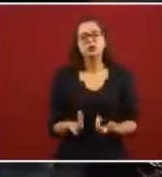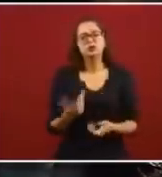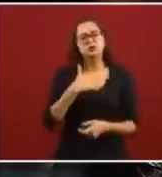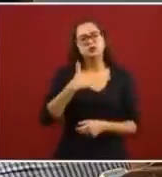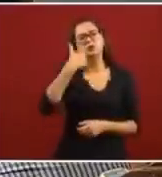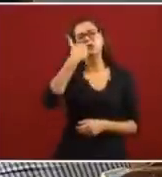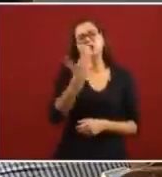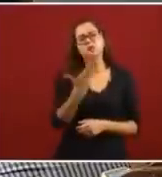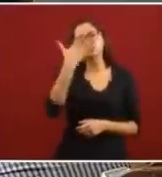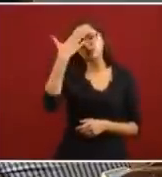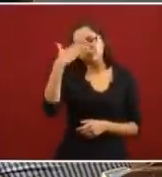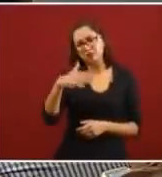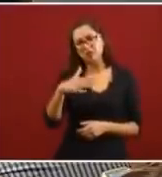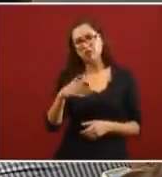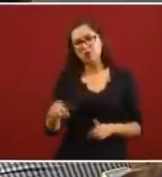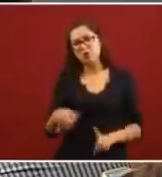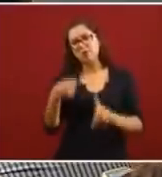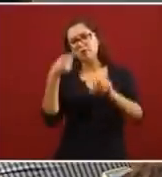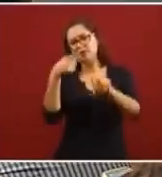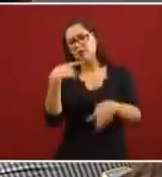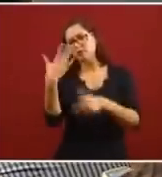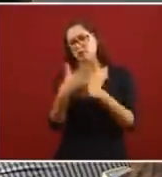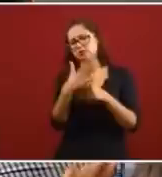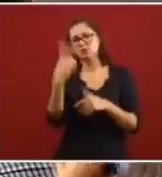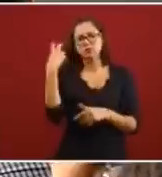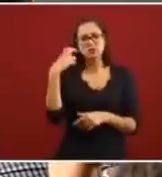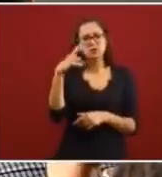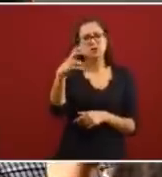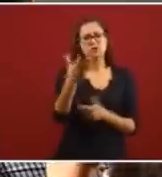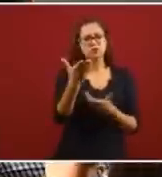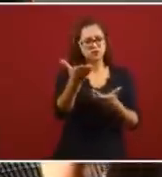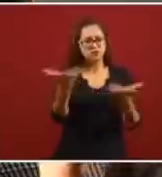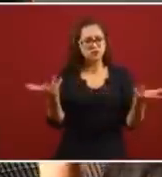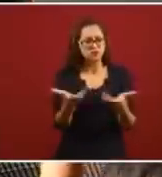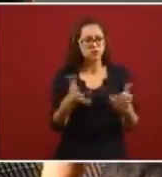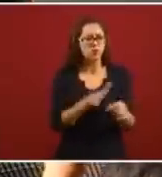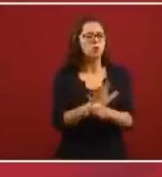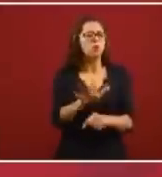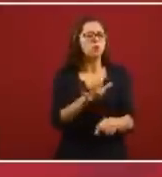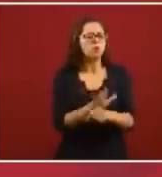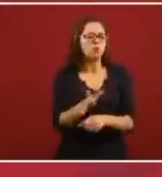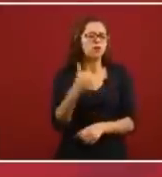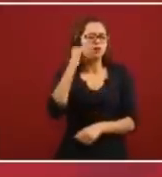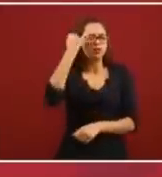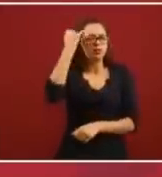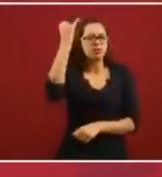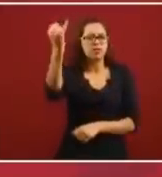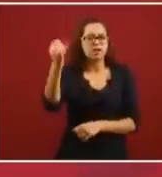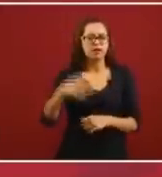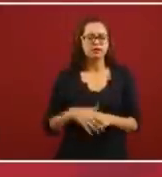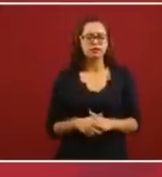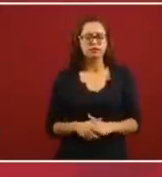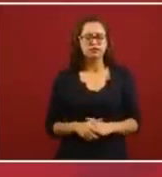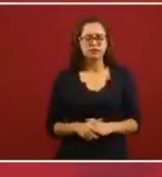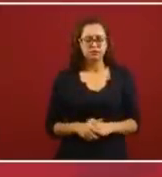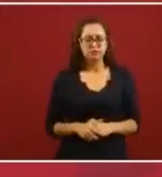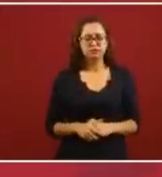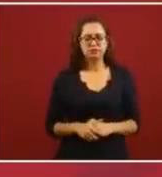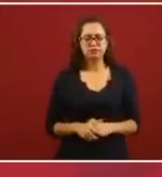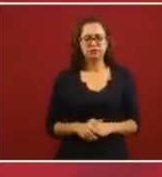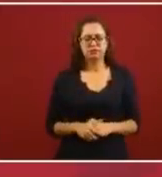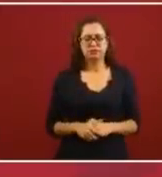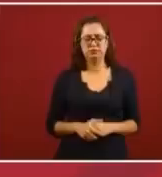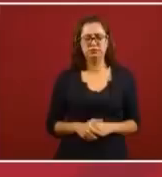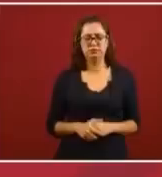quisiera conocer cuál es el propósito de esta gira. Gracias. Sí, pues es escuchar